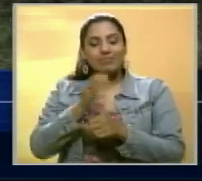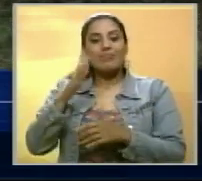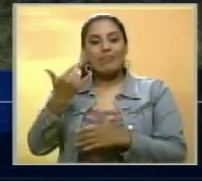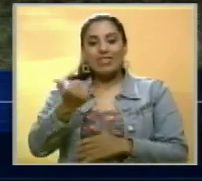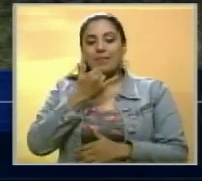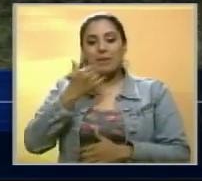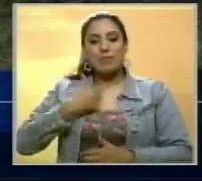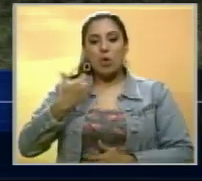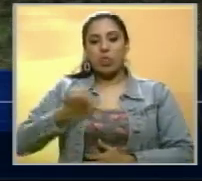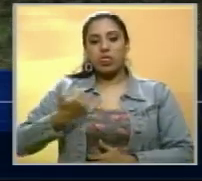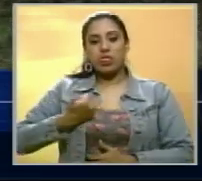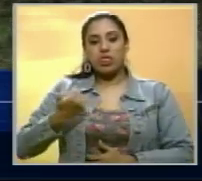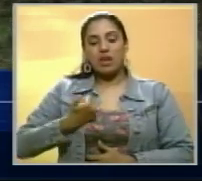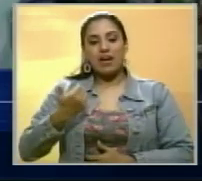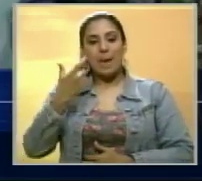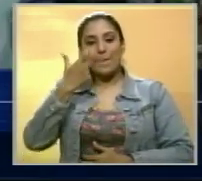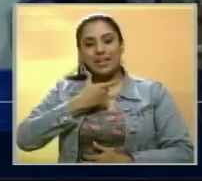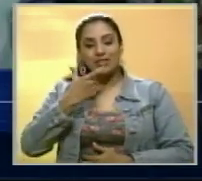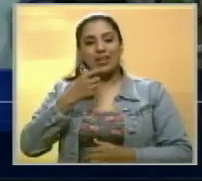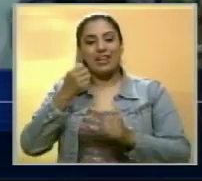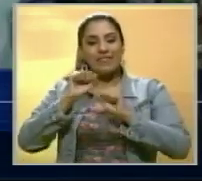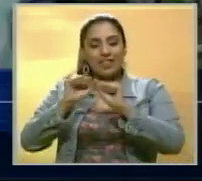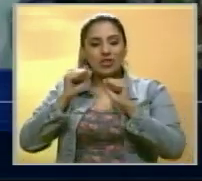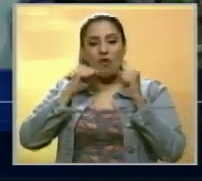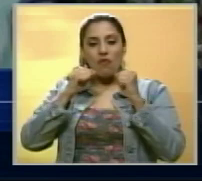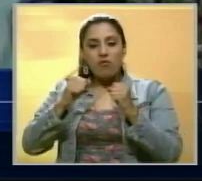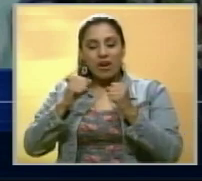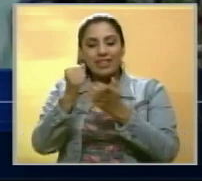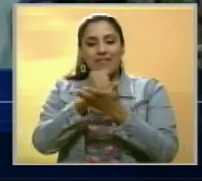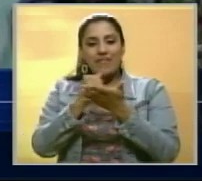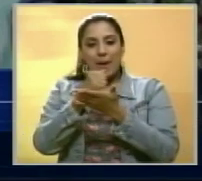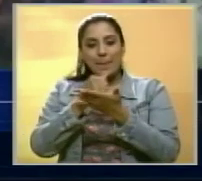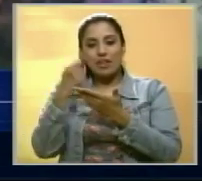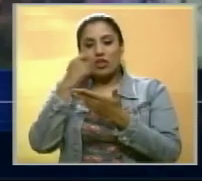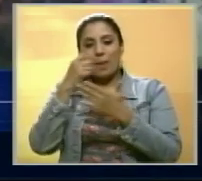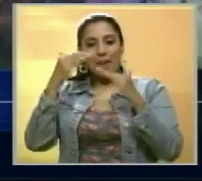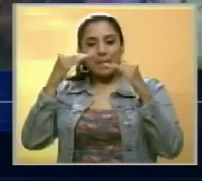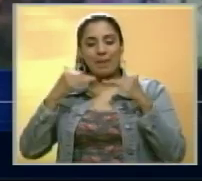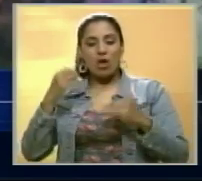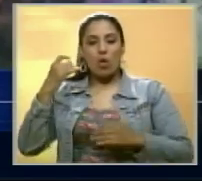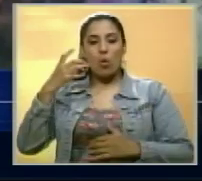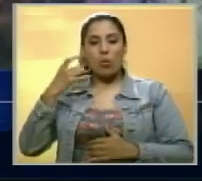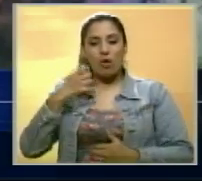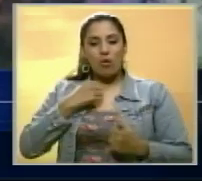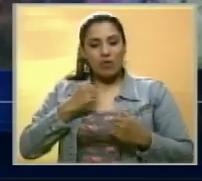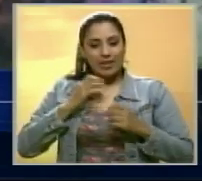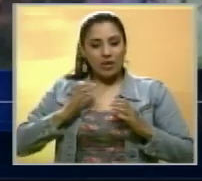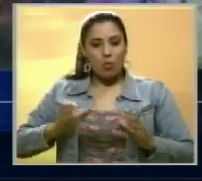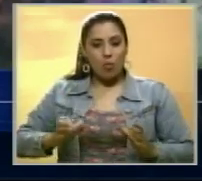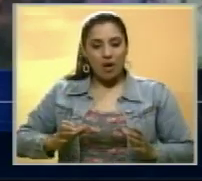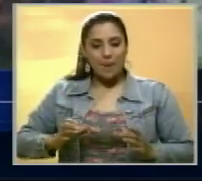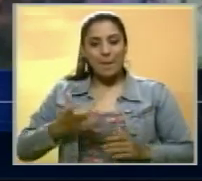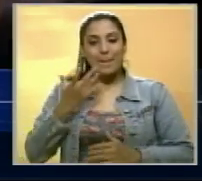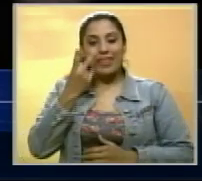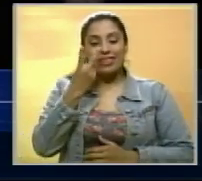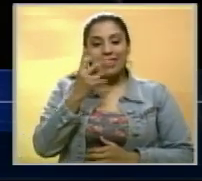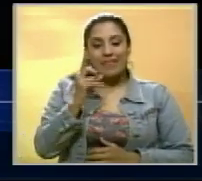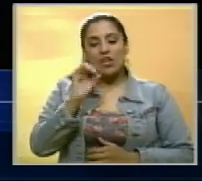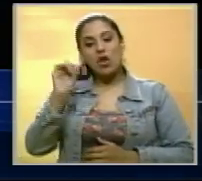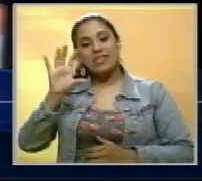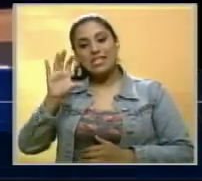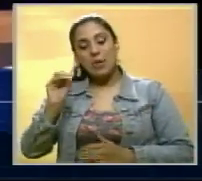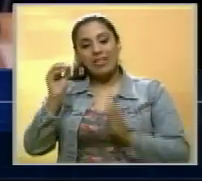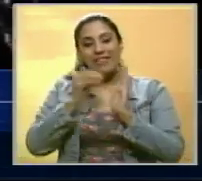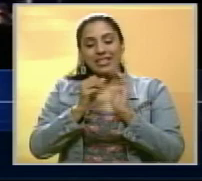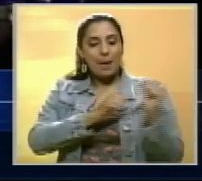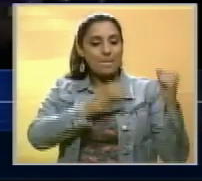la automedicación de fentanil, un poderoso fármaco recetado para calmar dolores crónicos, que es de 20 y 50